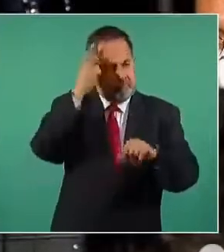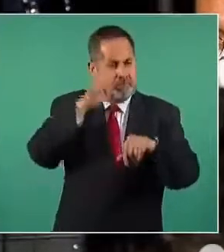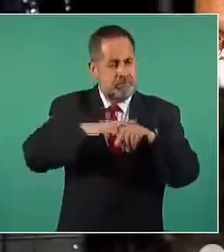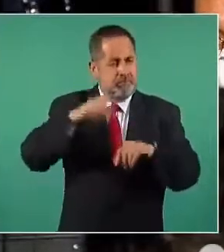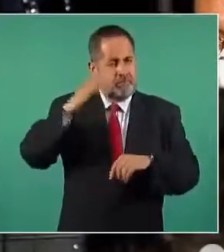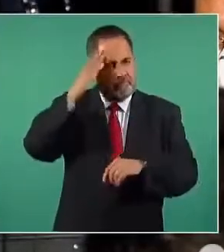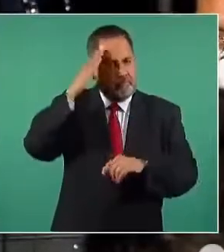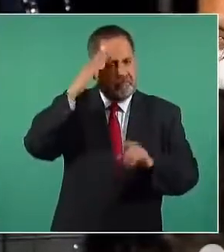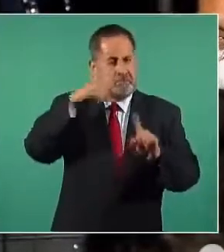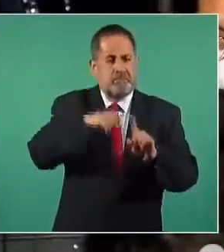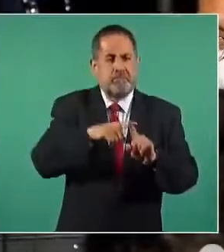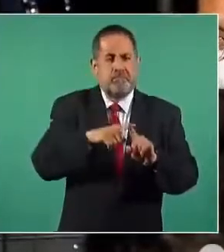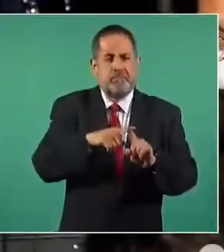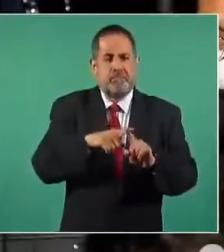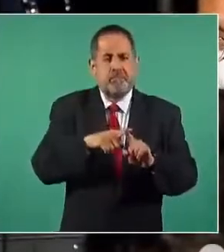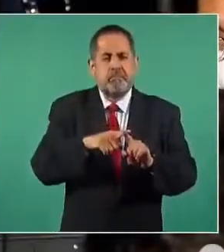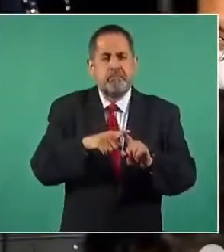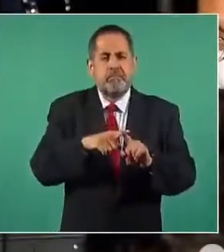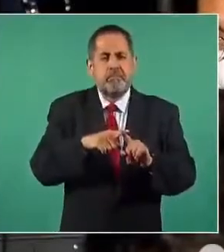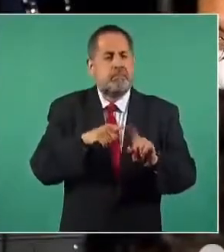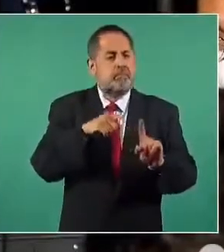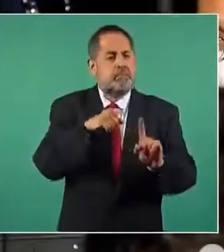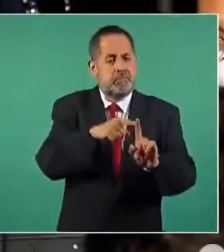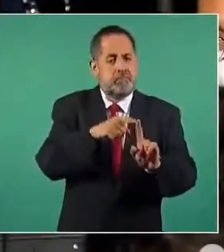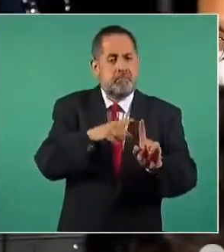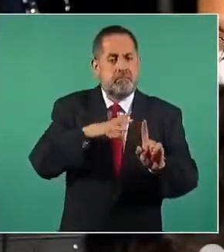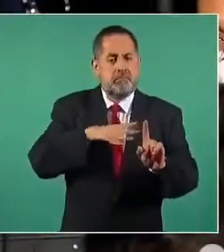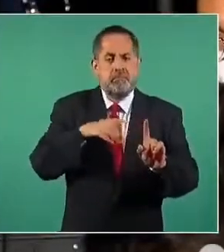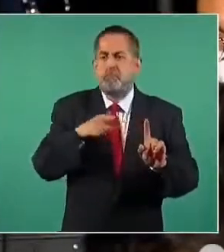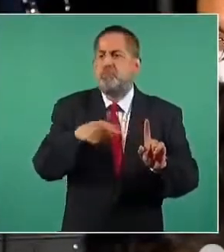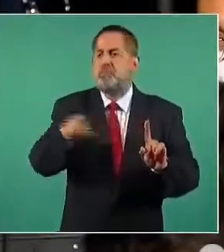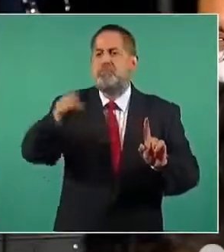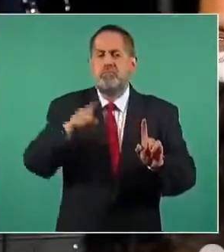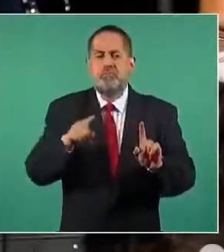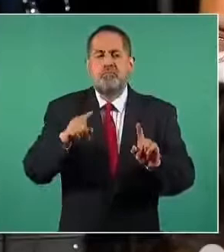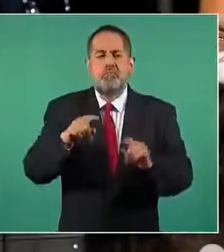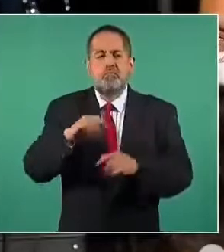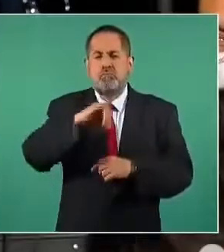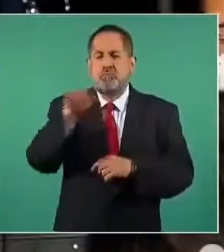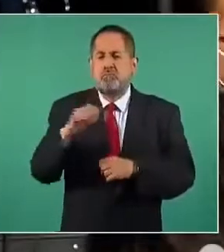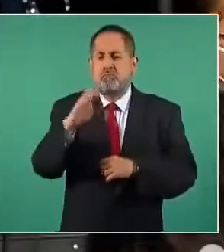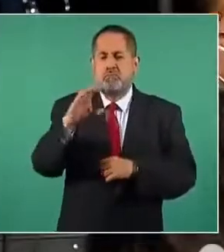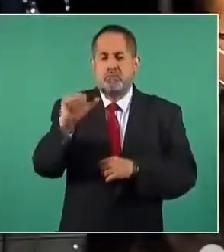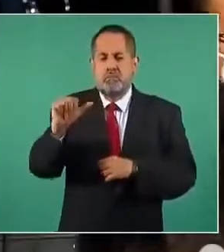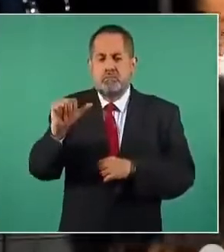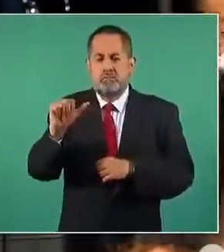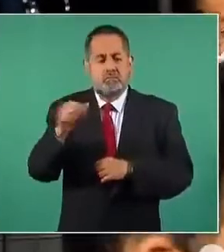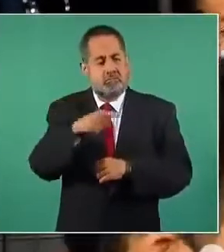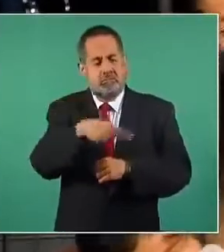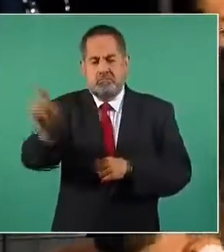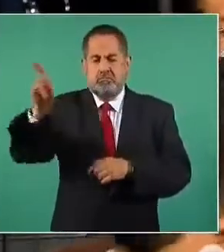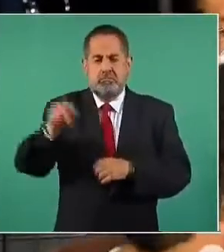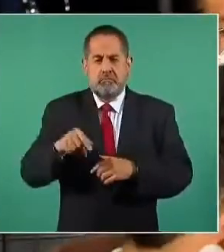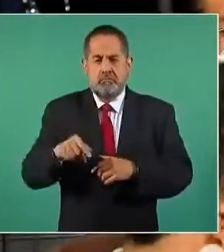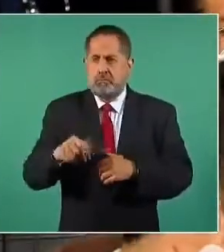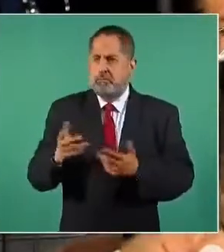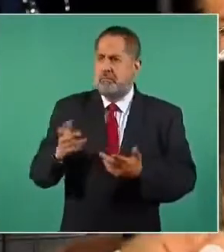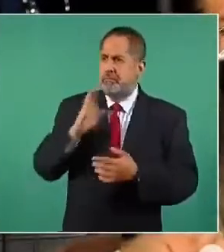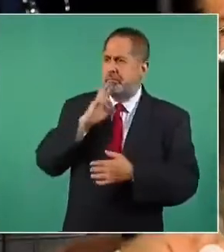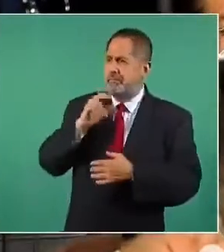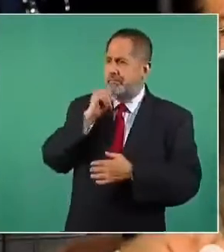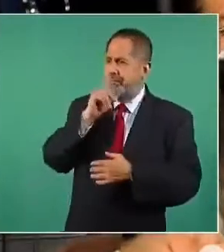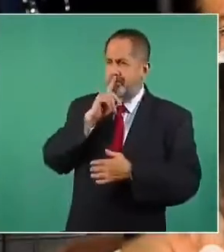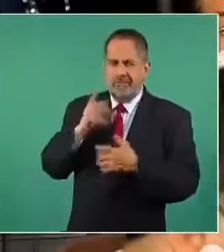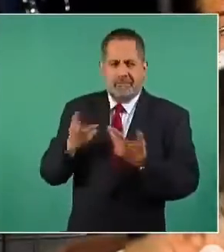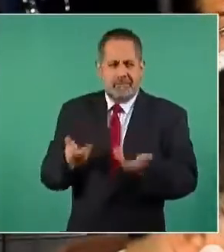general, y dice, y si hay controversia, está la Junta de Conciliación y Arbitraje. Esa fue su respuesta de la SCT. Y